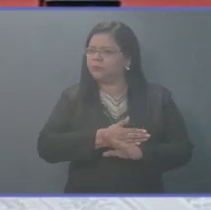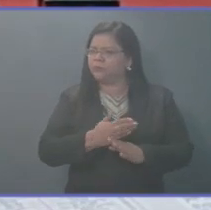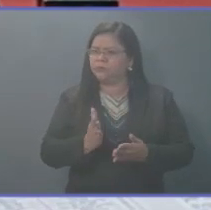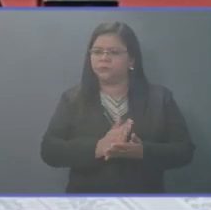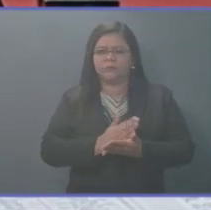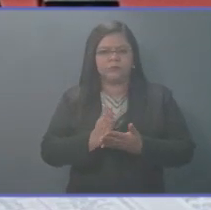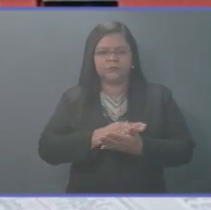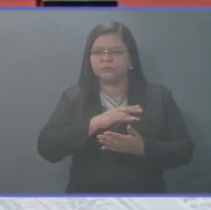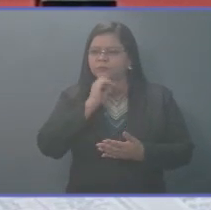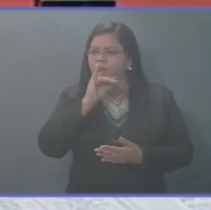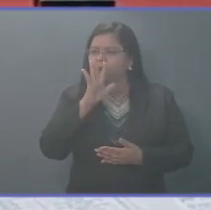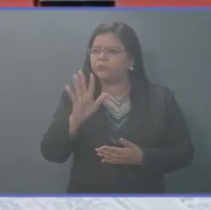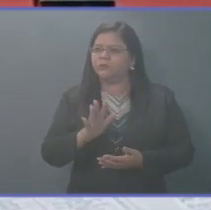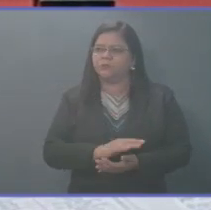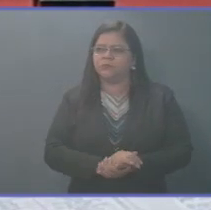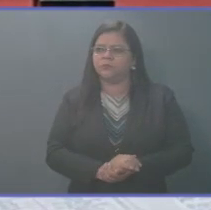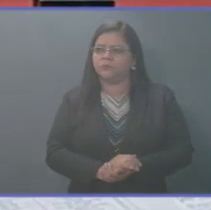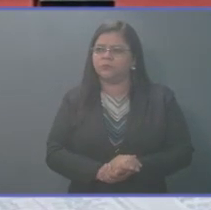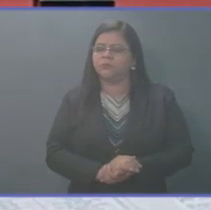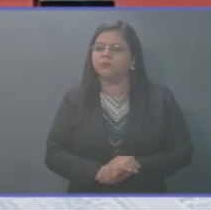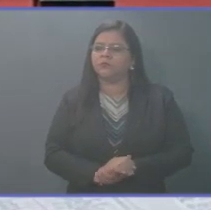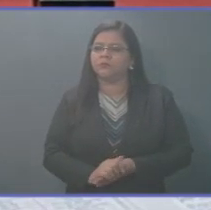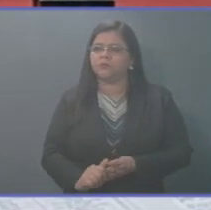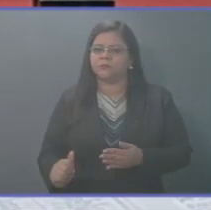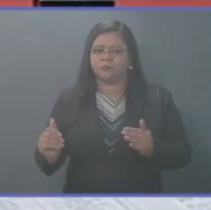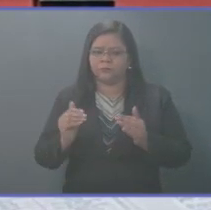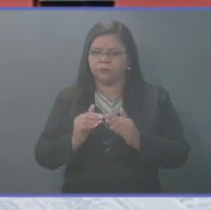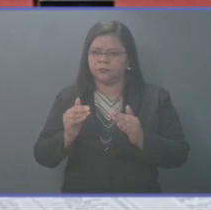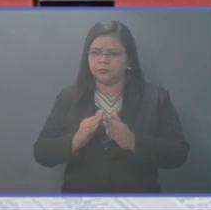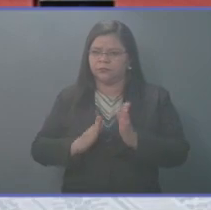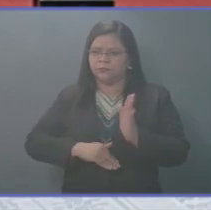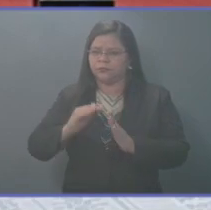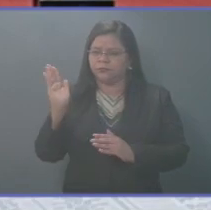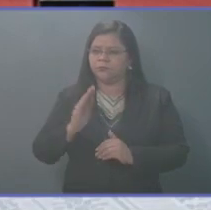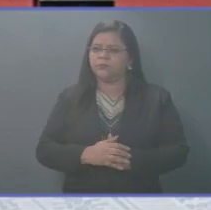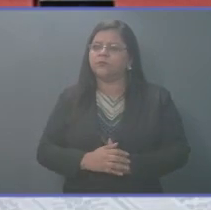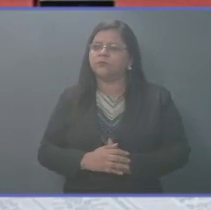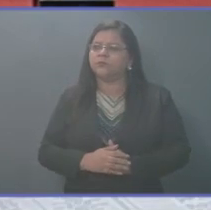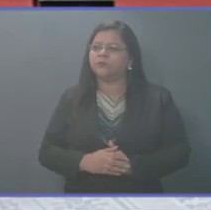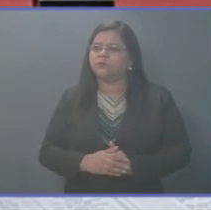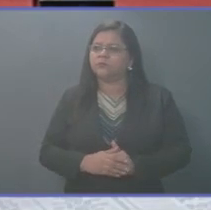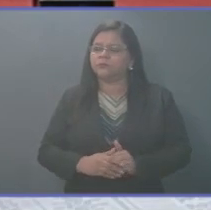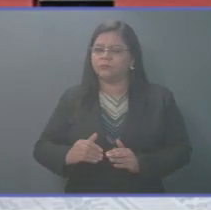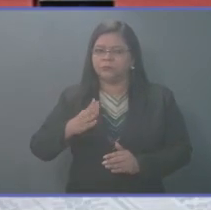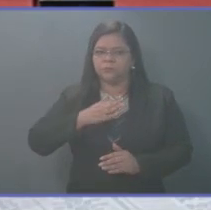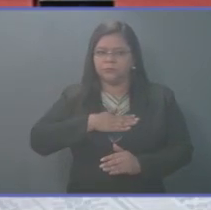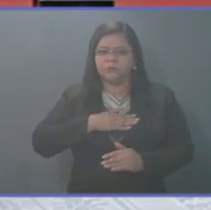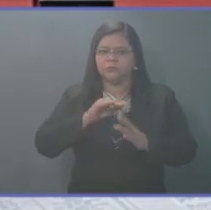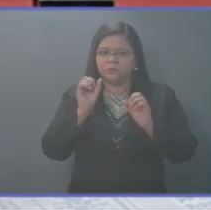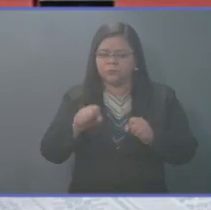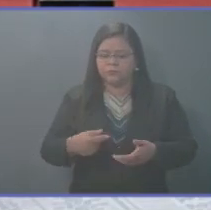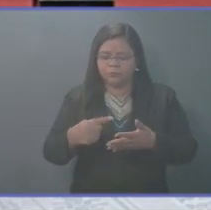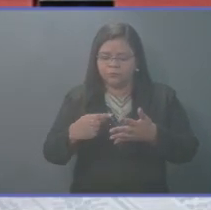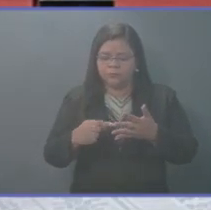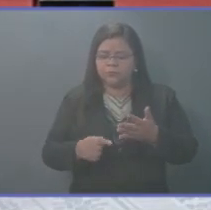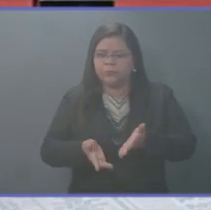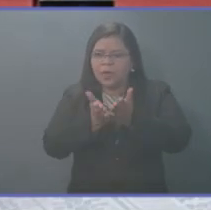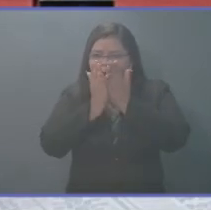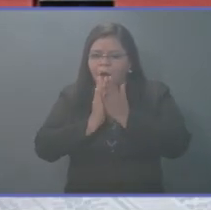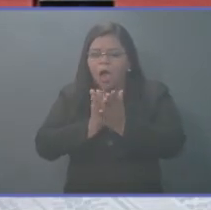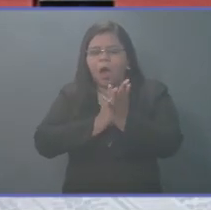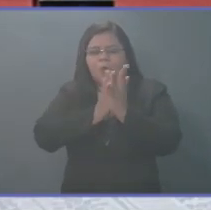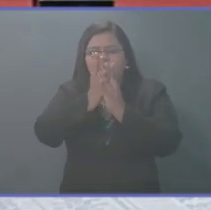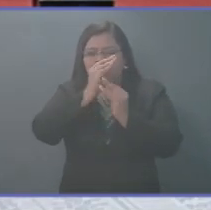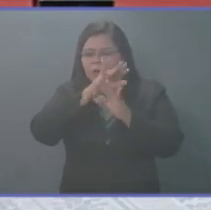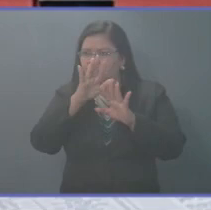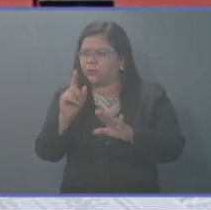tampoco ningún momento se hace así en el ministerio de salud que solamente vamos a revisar el agua que esté clarita